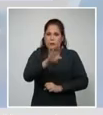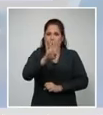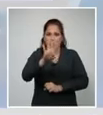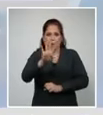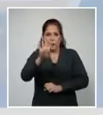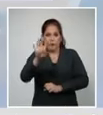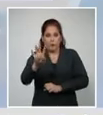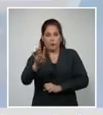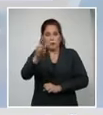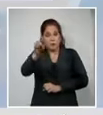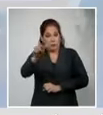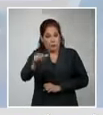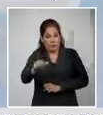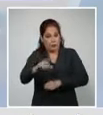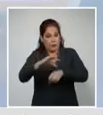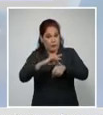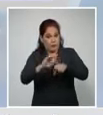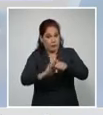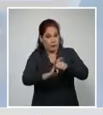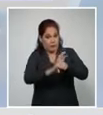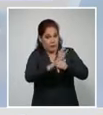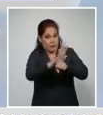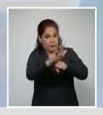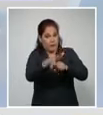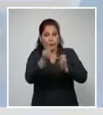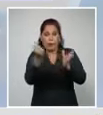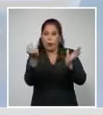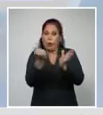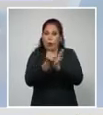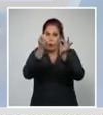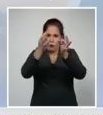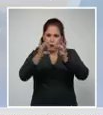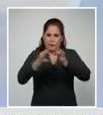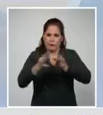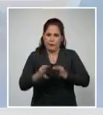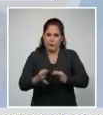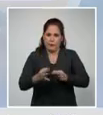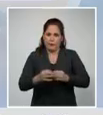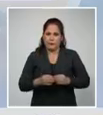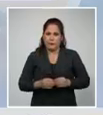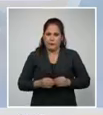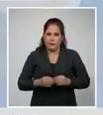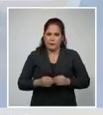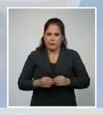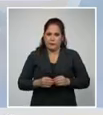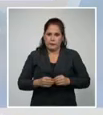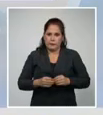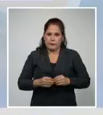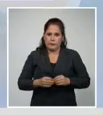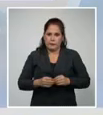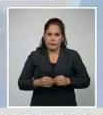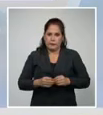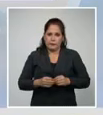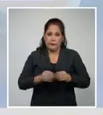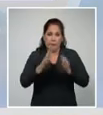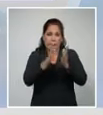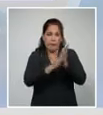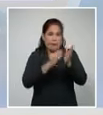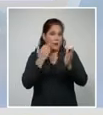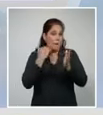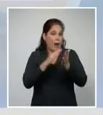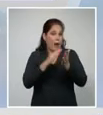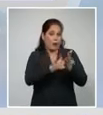79.544 personas que se han confirmado con COVID-19 desde el mes de marzo del